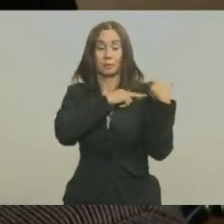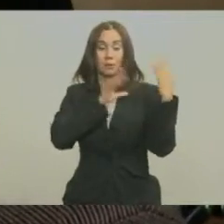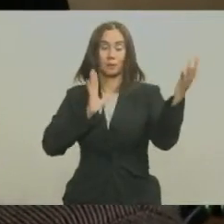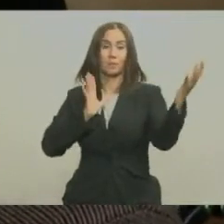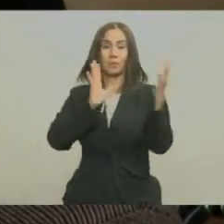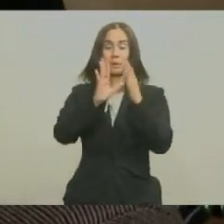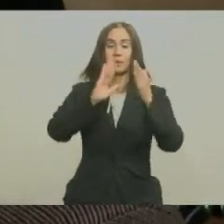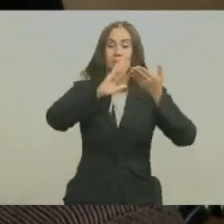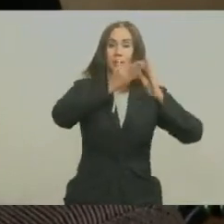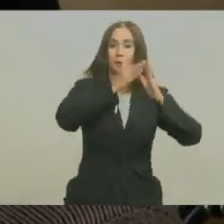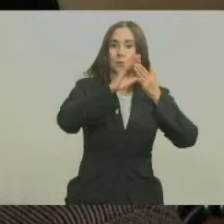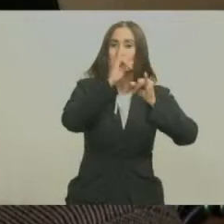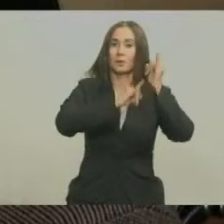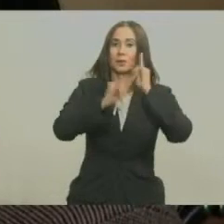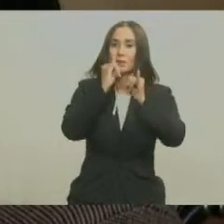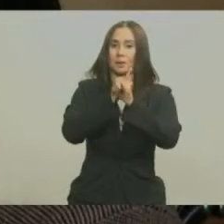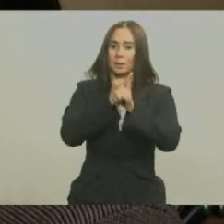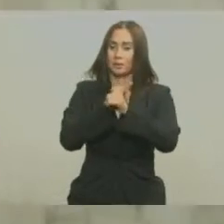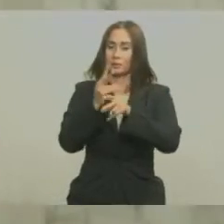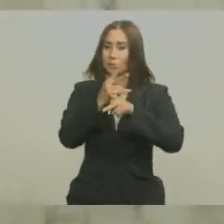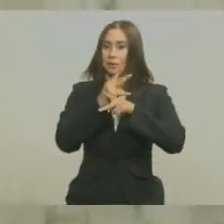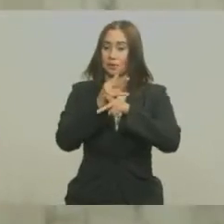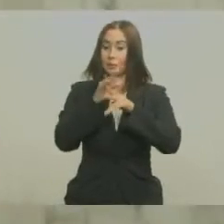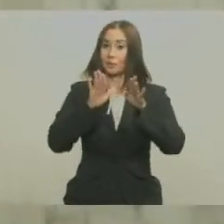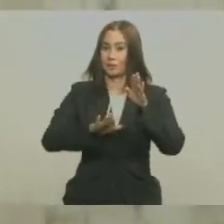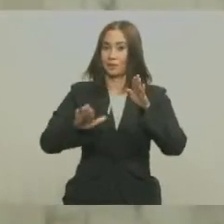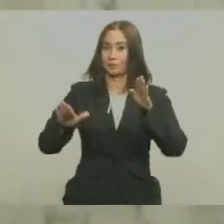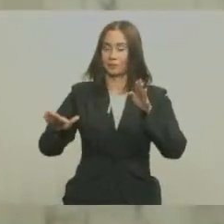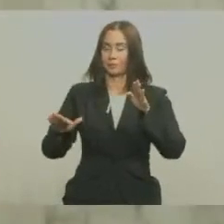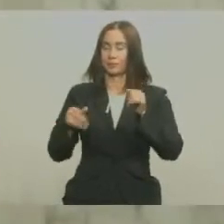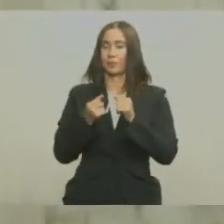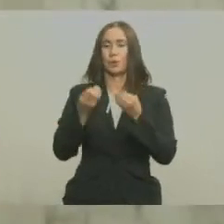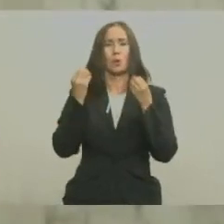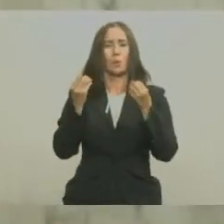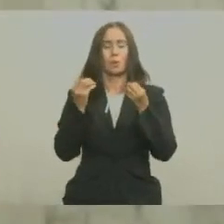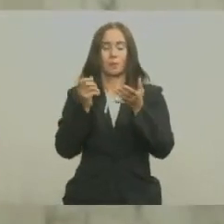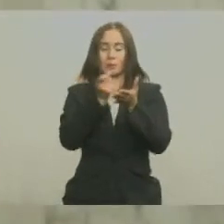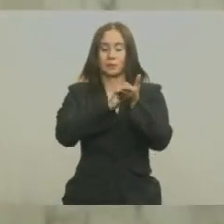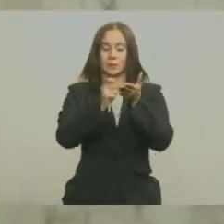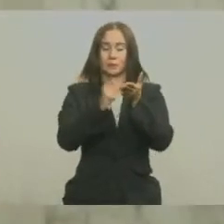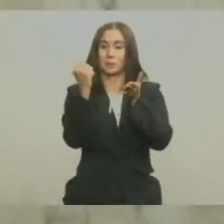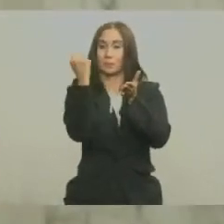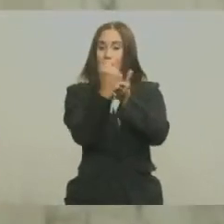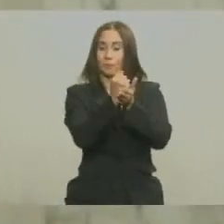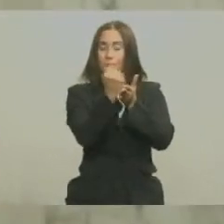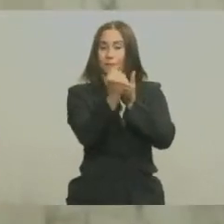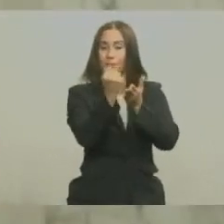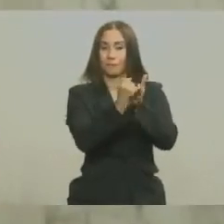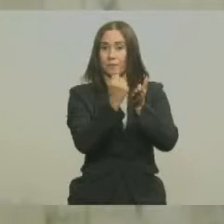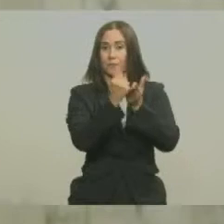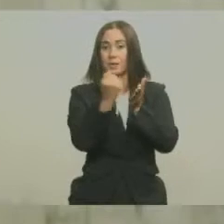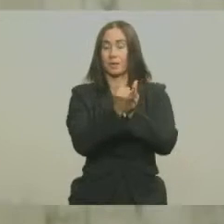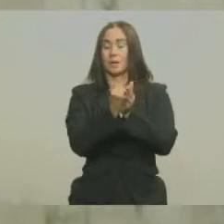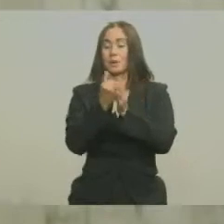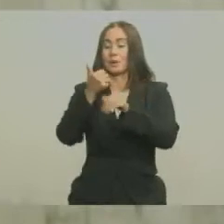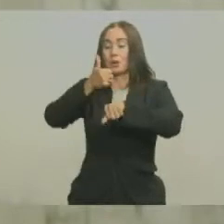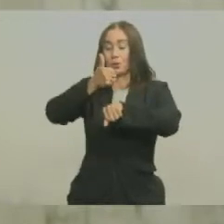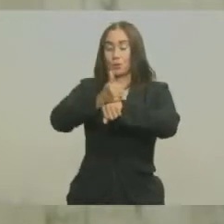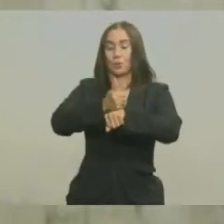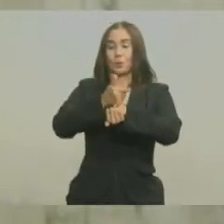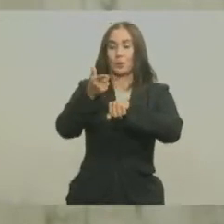la comunidad internacional a través de las firmas que ha colocado los diversos